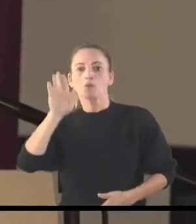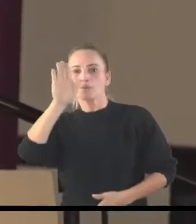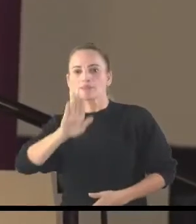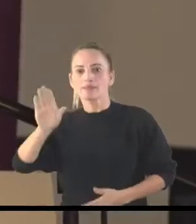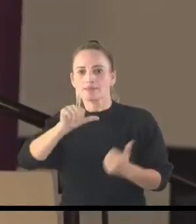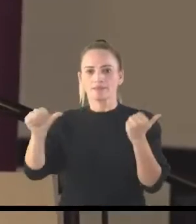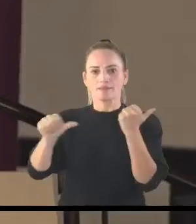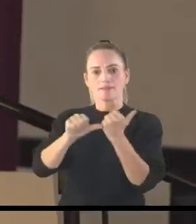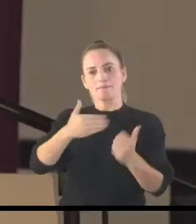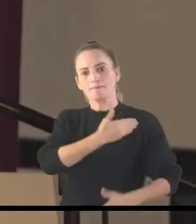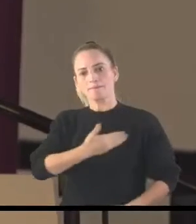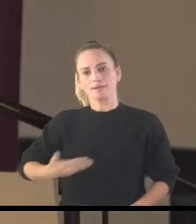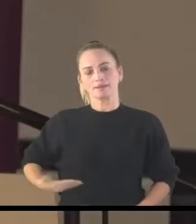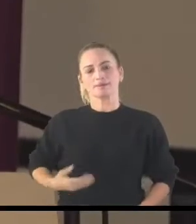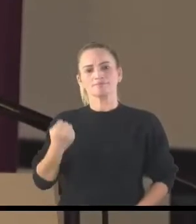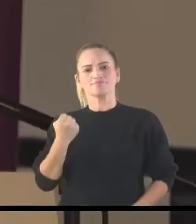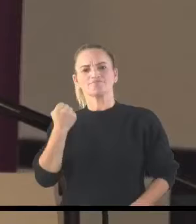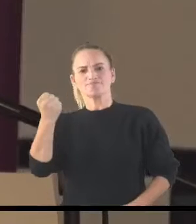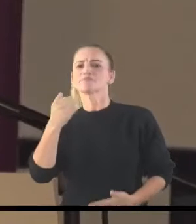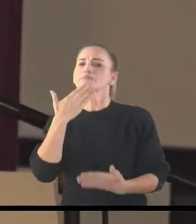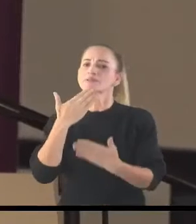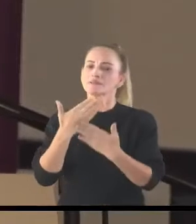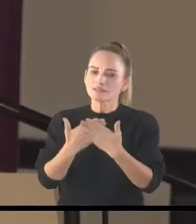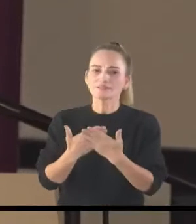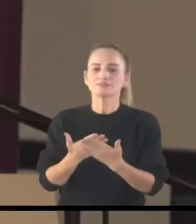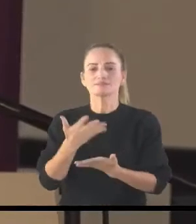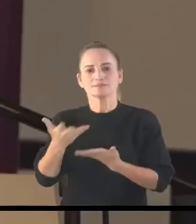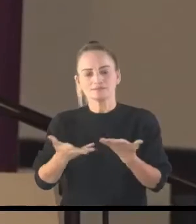la vicepresidenta, por